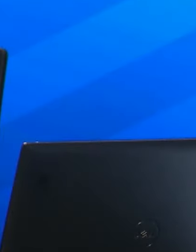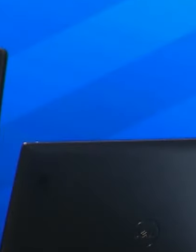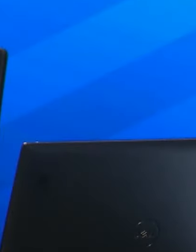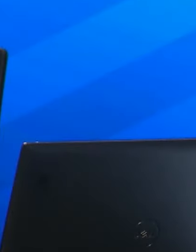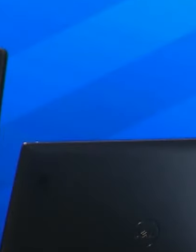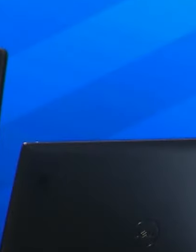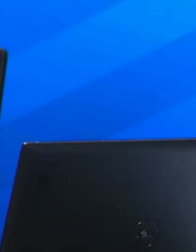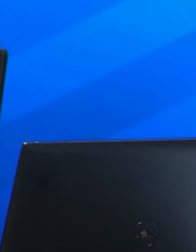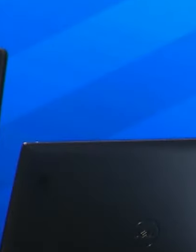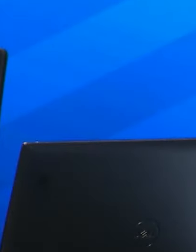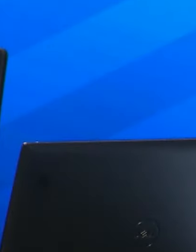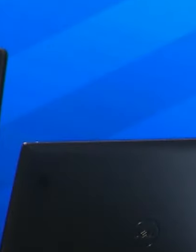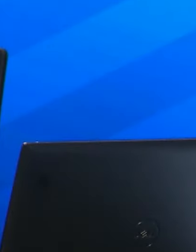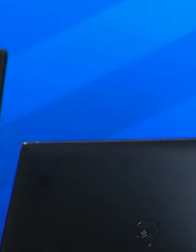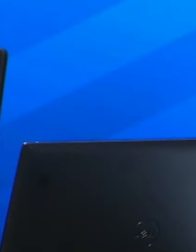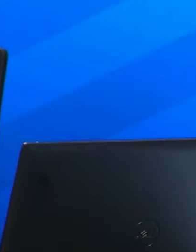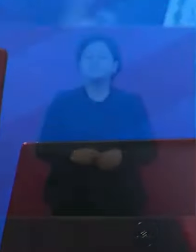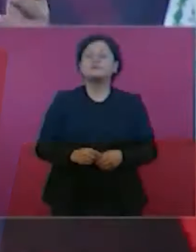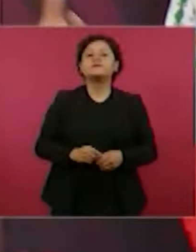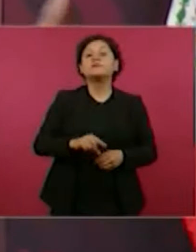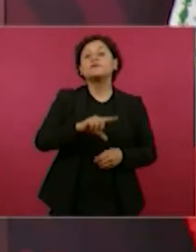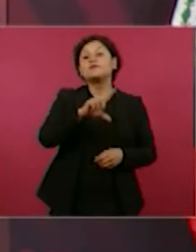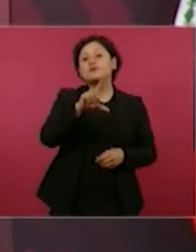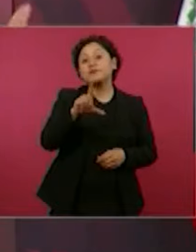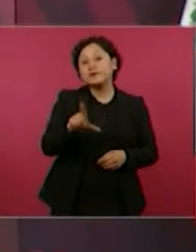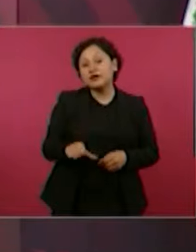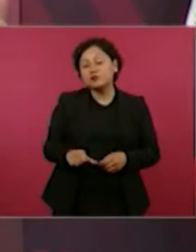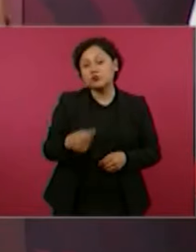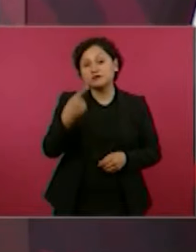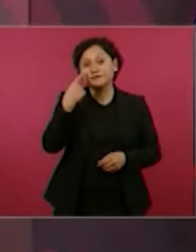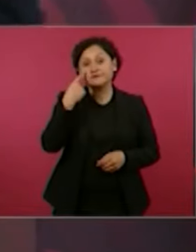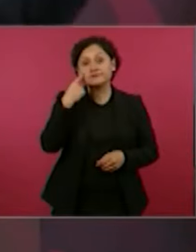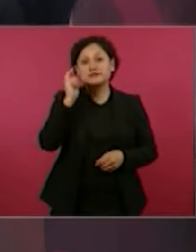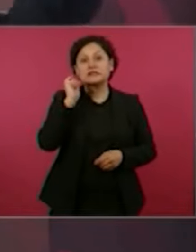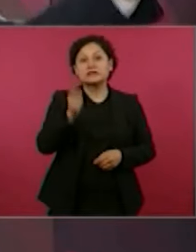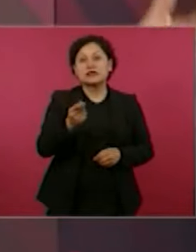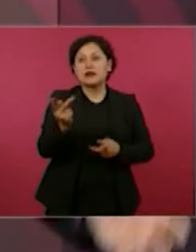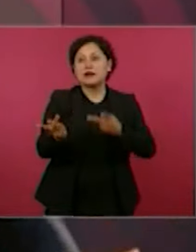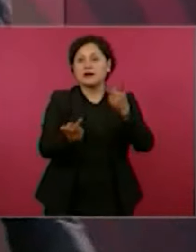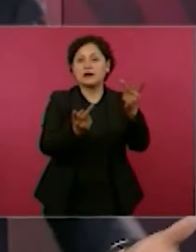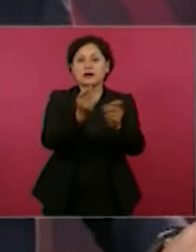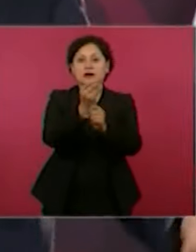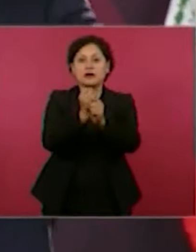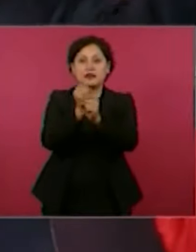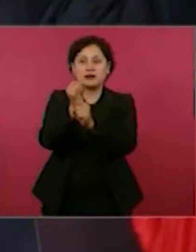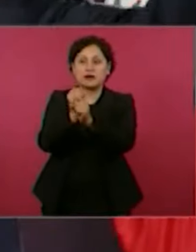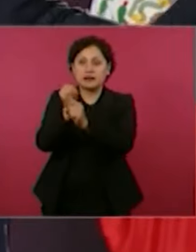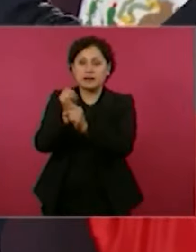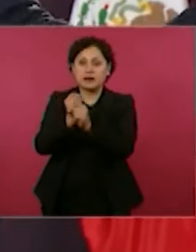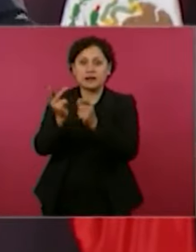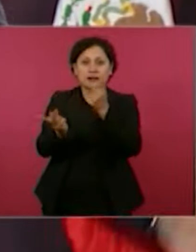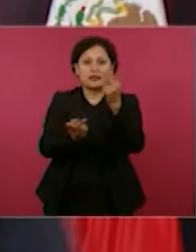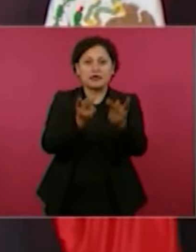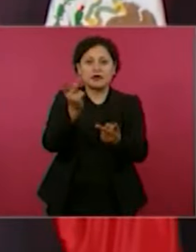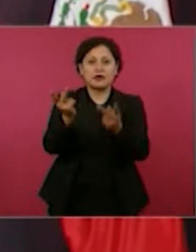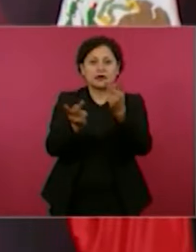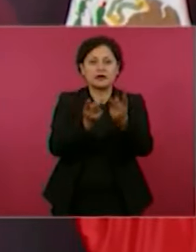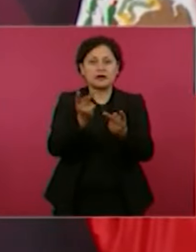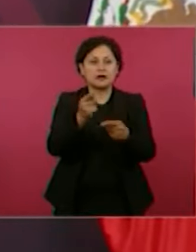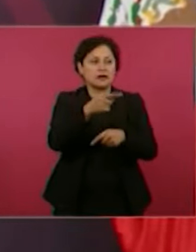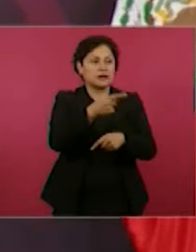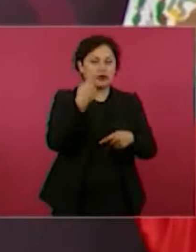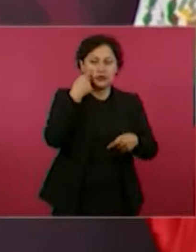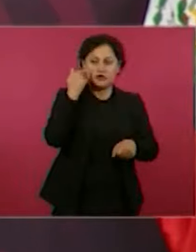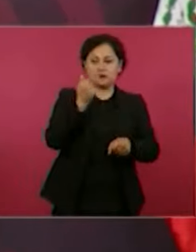¿no? Pues sí, o sea, pues sí, que hoy se conozca lo que antes ocurría es